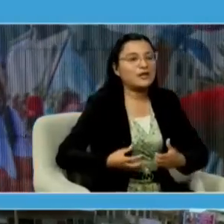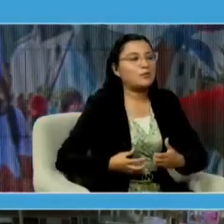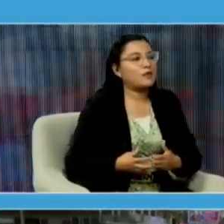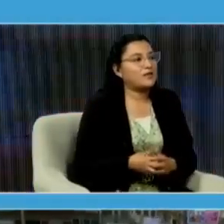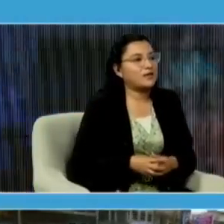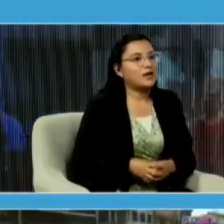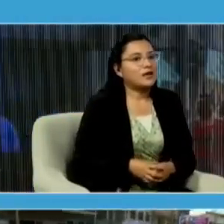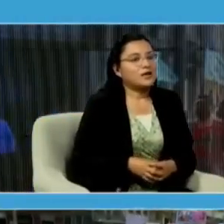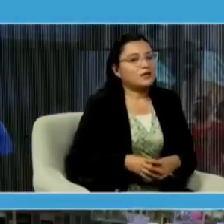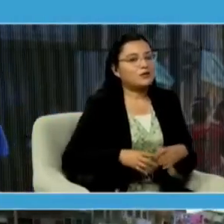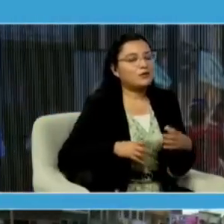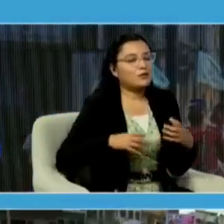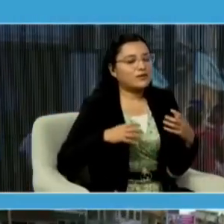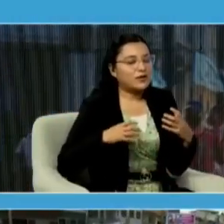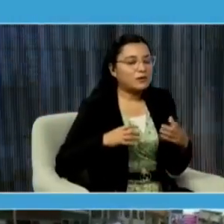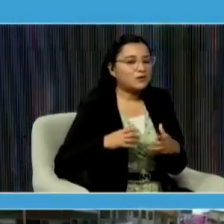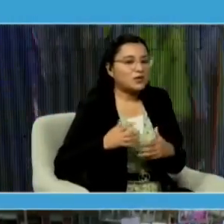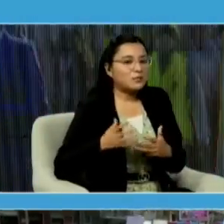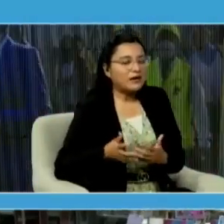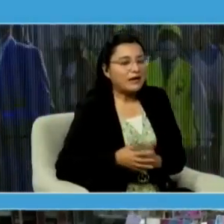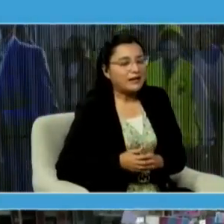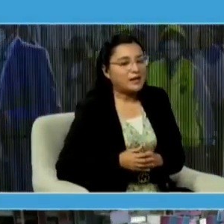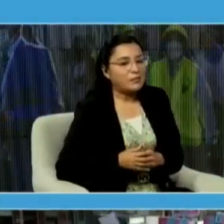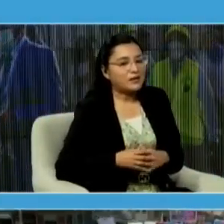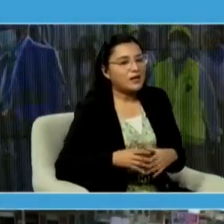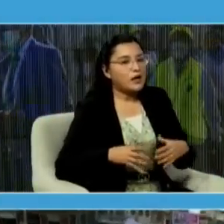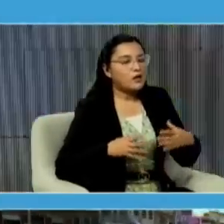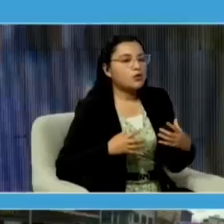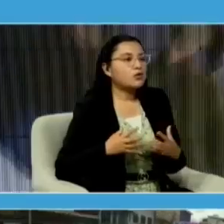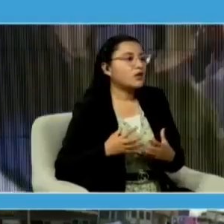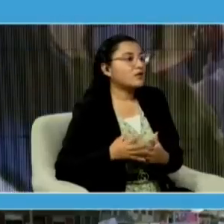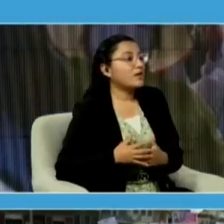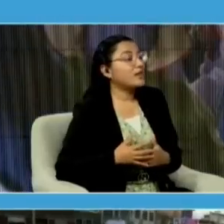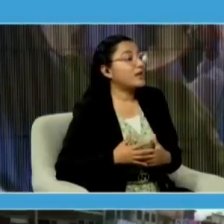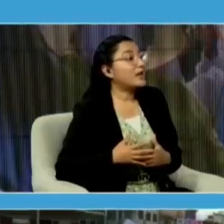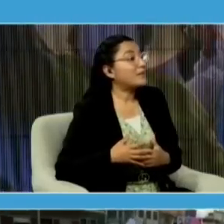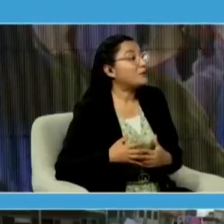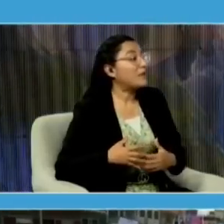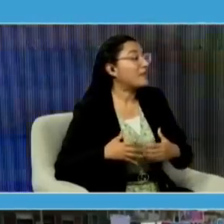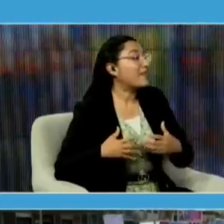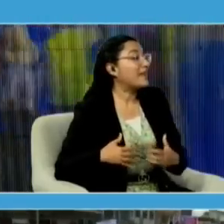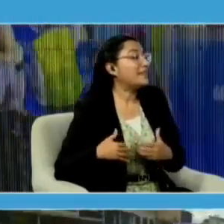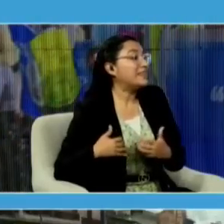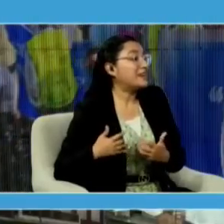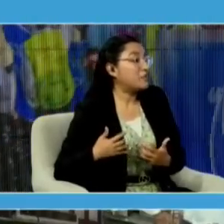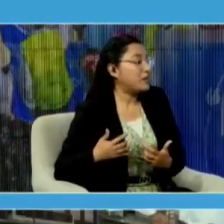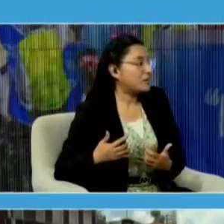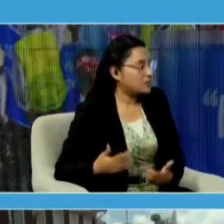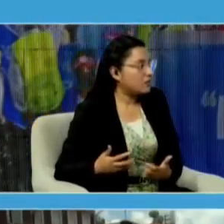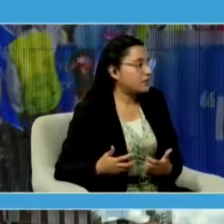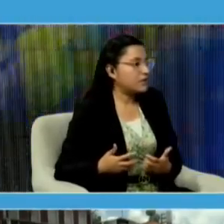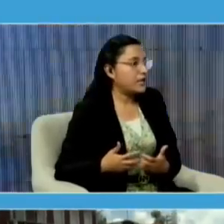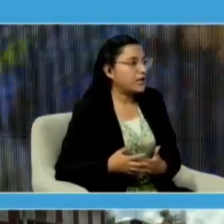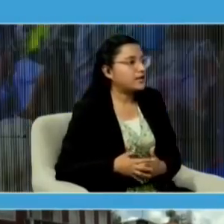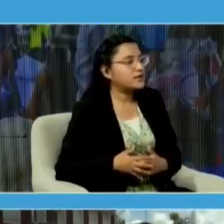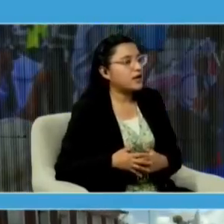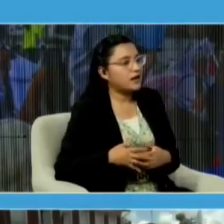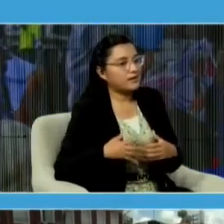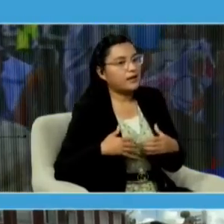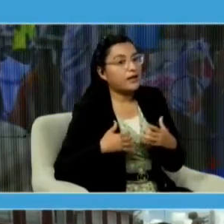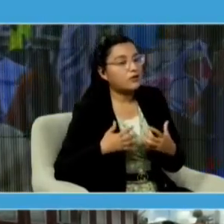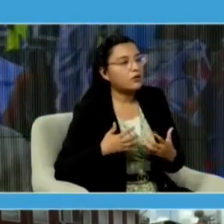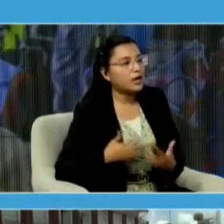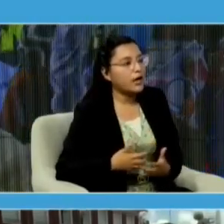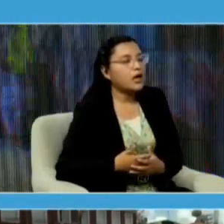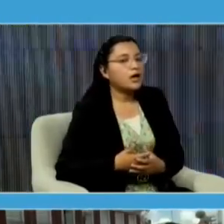enfocarnos en la pobreza, no estar viendo temas que generalmente lo único que hacen es generar una verdadera discriminación hacia la iglesia,